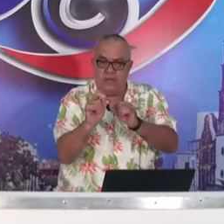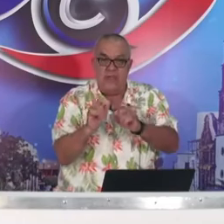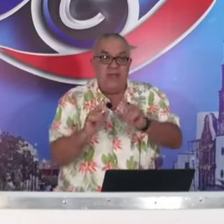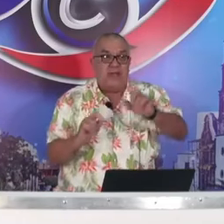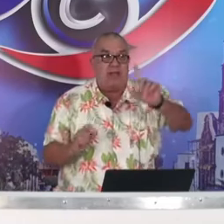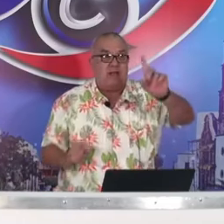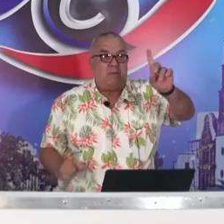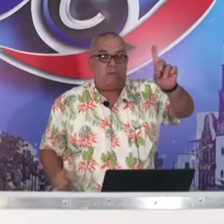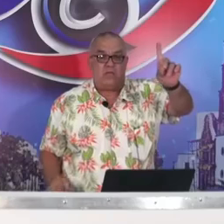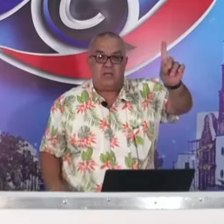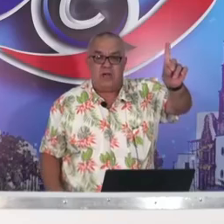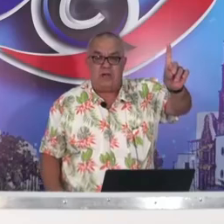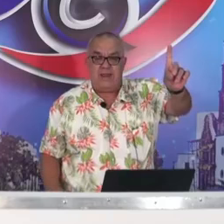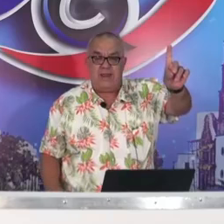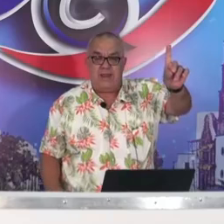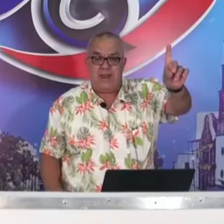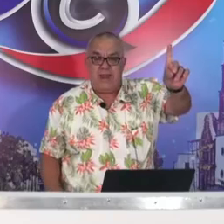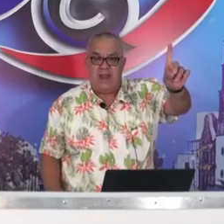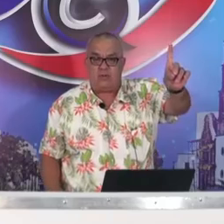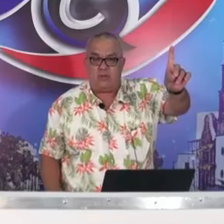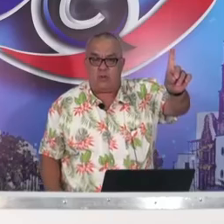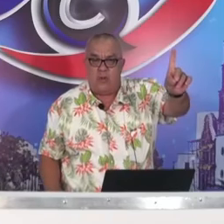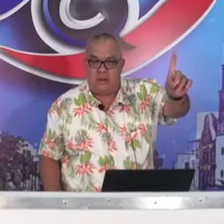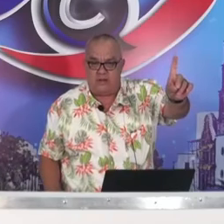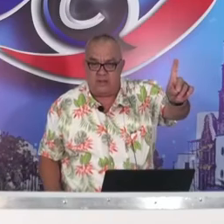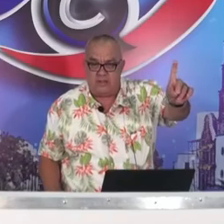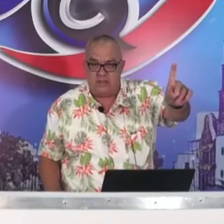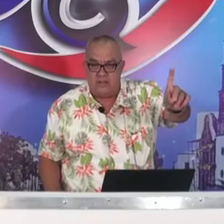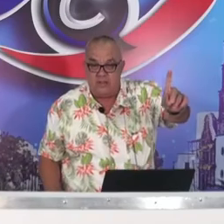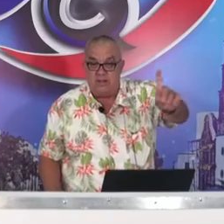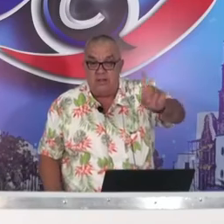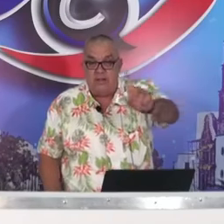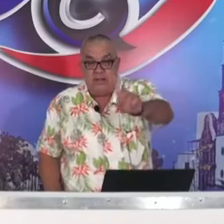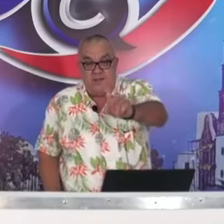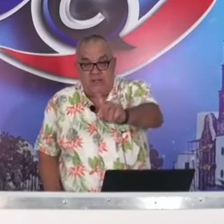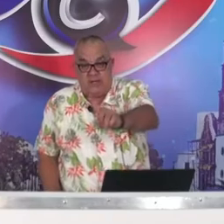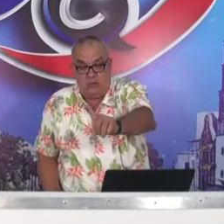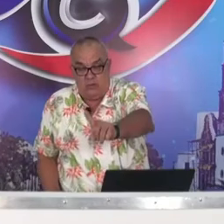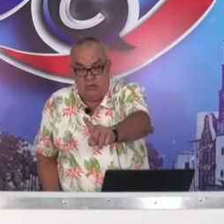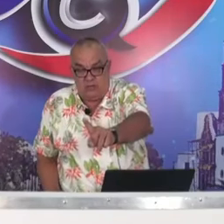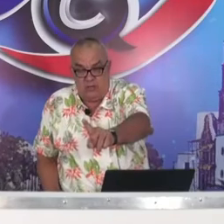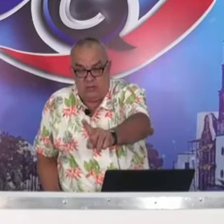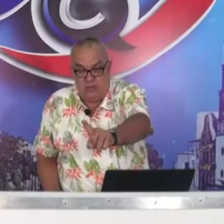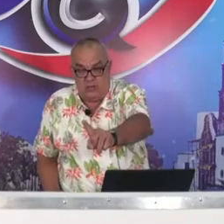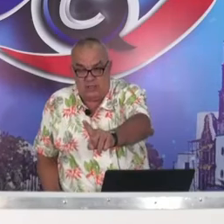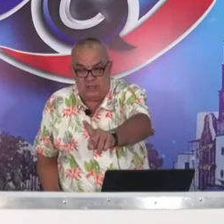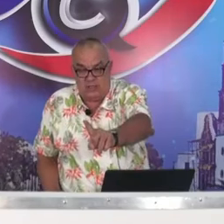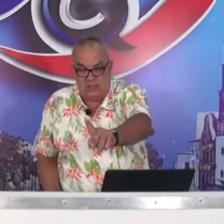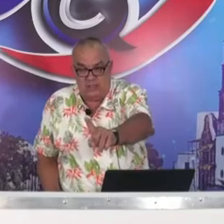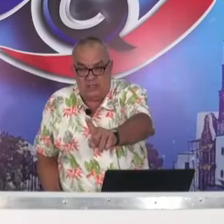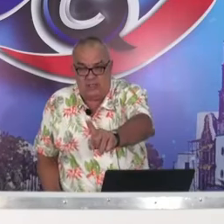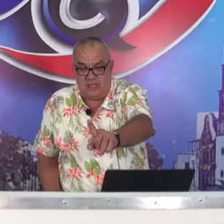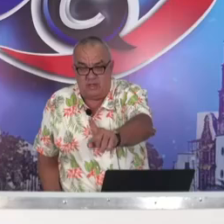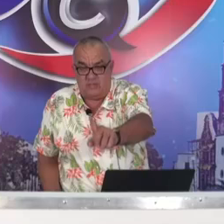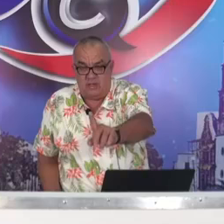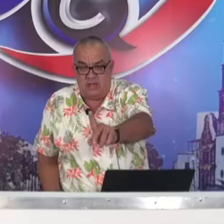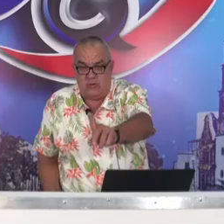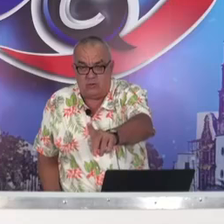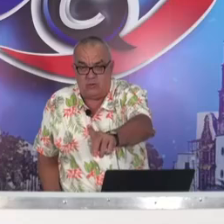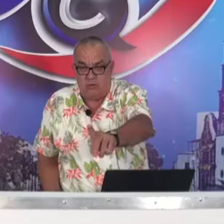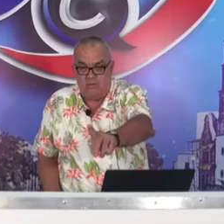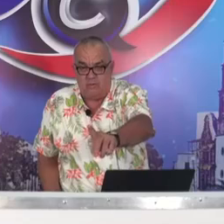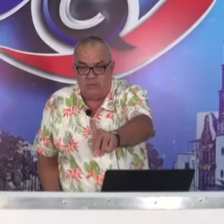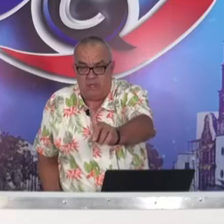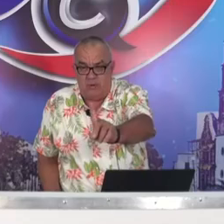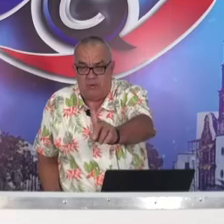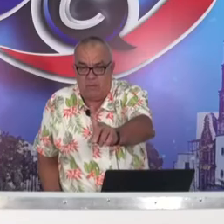171,000 pesos que les depositaron en sus cuentas. Y si alguno de los regidores dice que soy